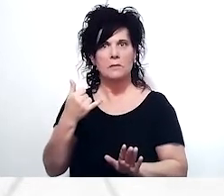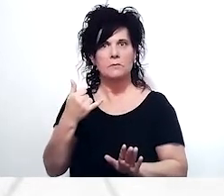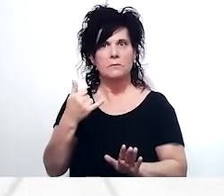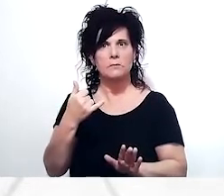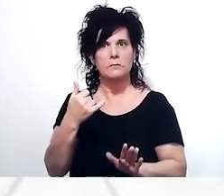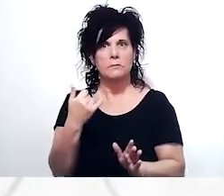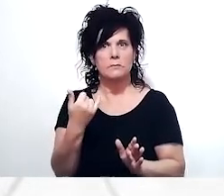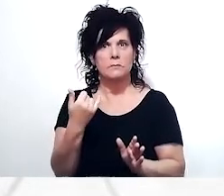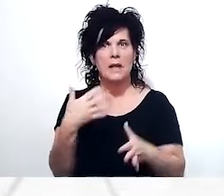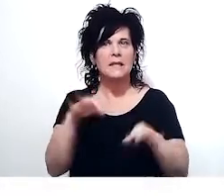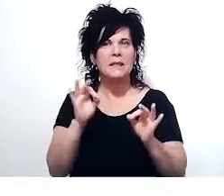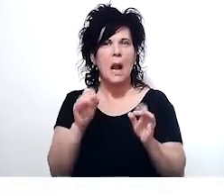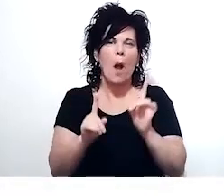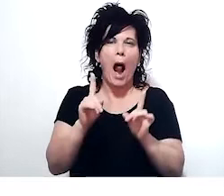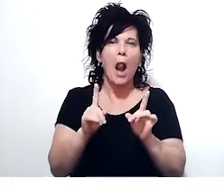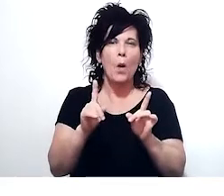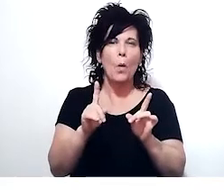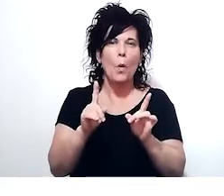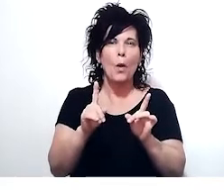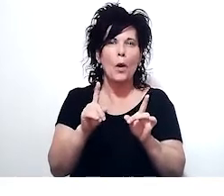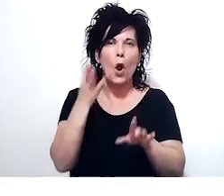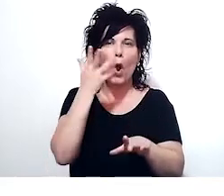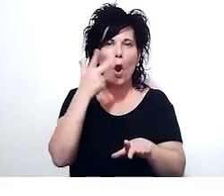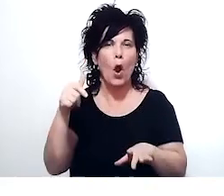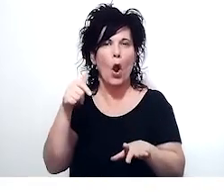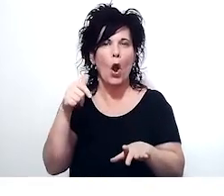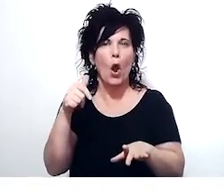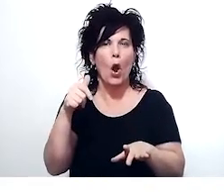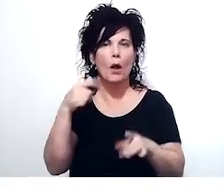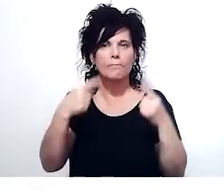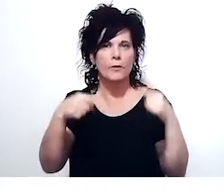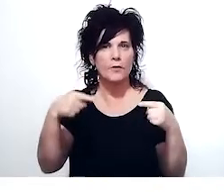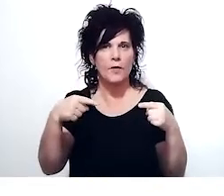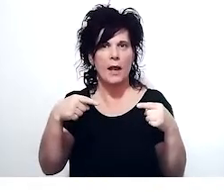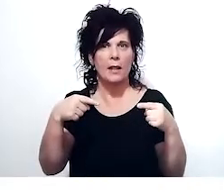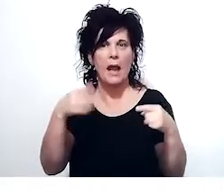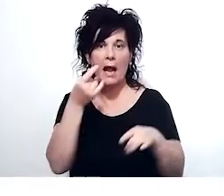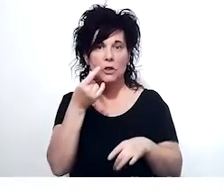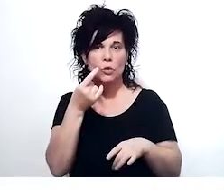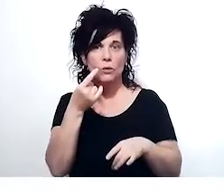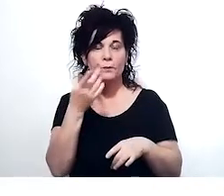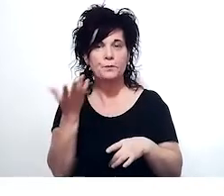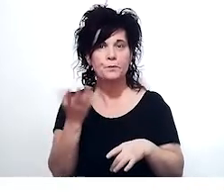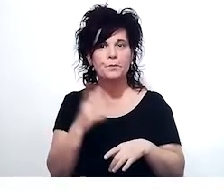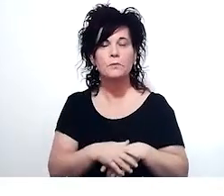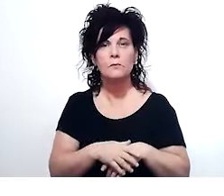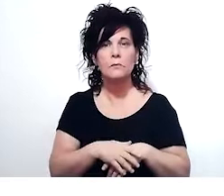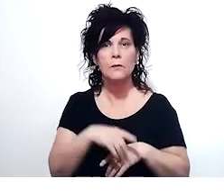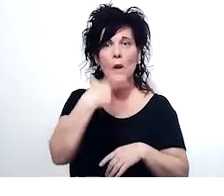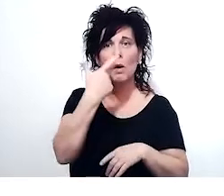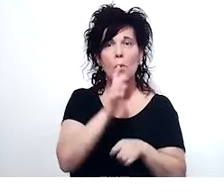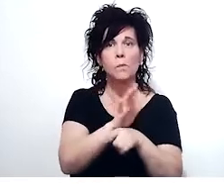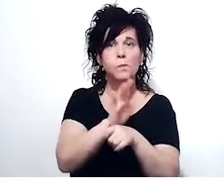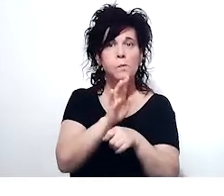importante, salvo algunos, que son los que están en color, en otros colores que no sean azul.